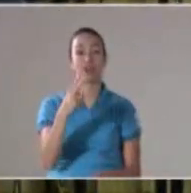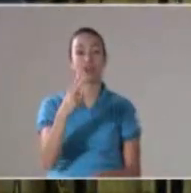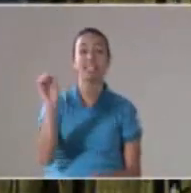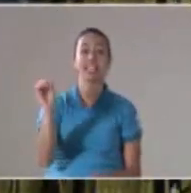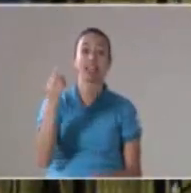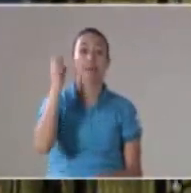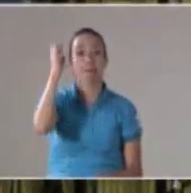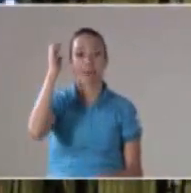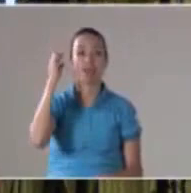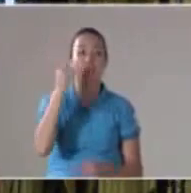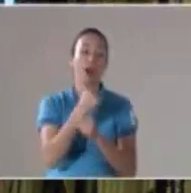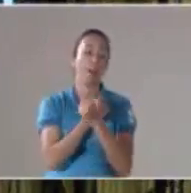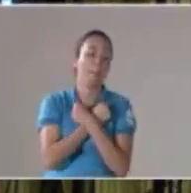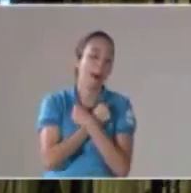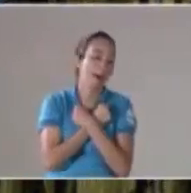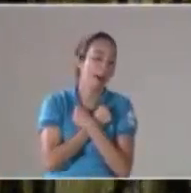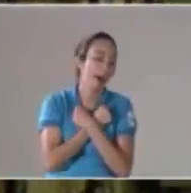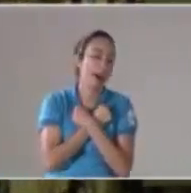al israelita